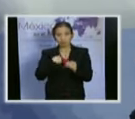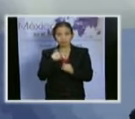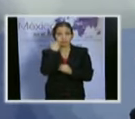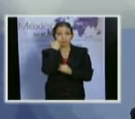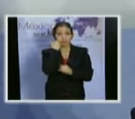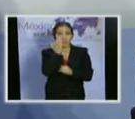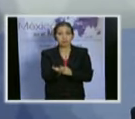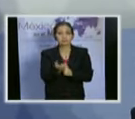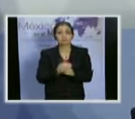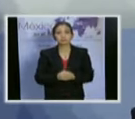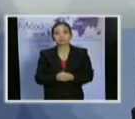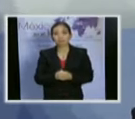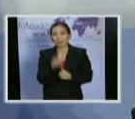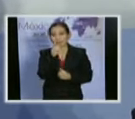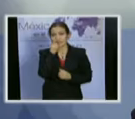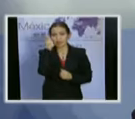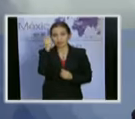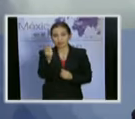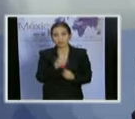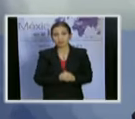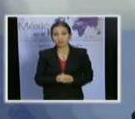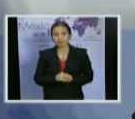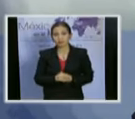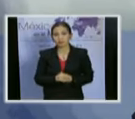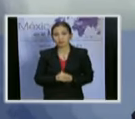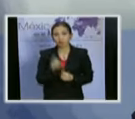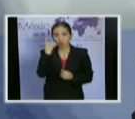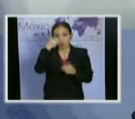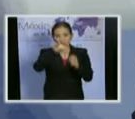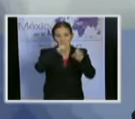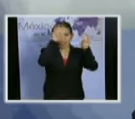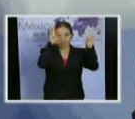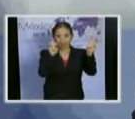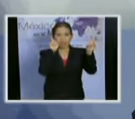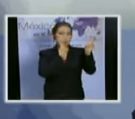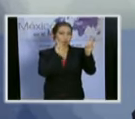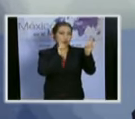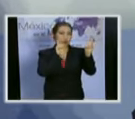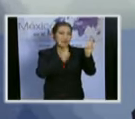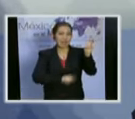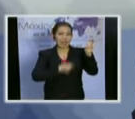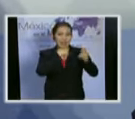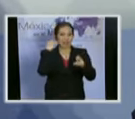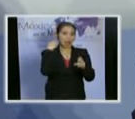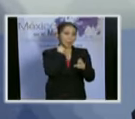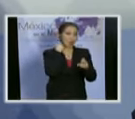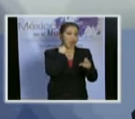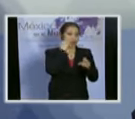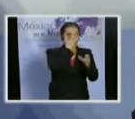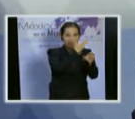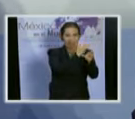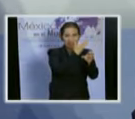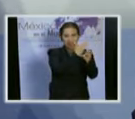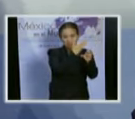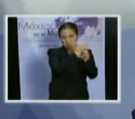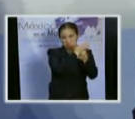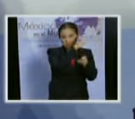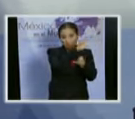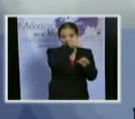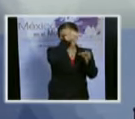gustaría mencionarles una cita de una jurista norteamericana que creo que es